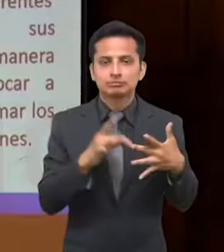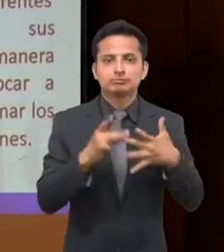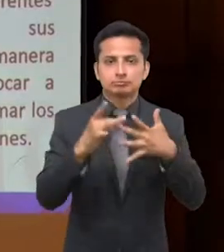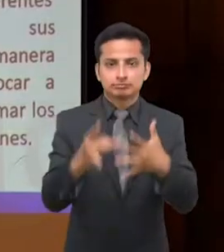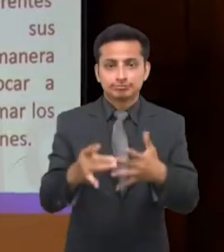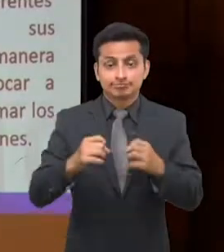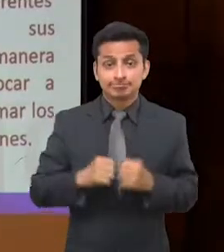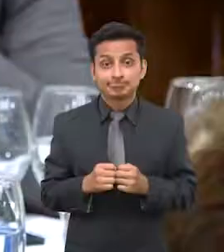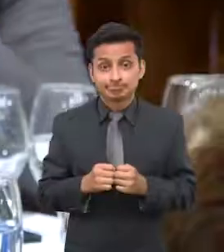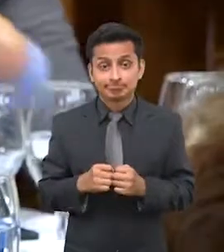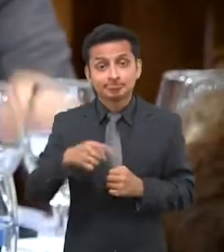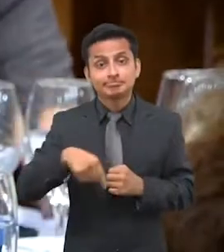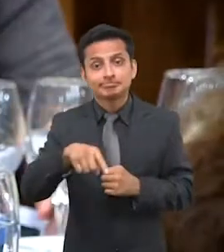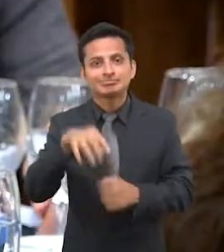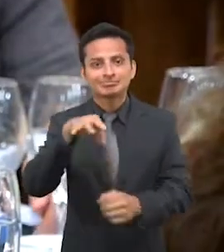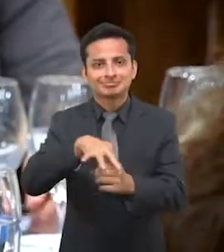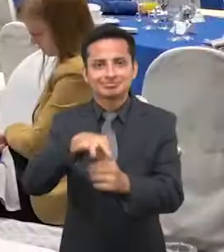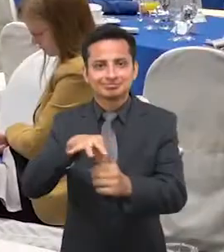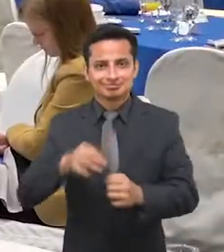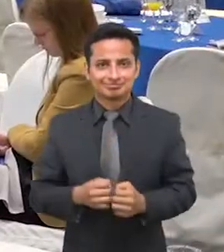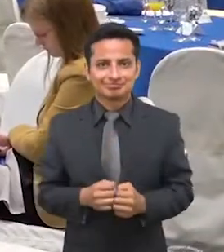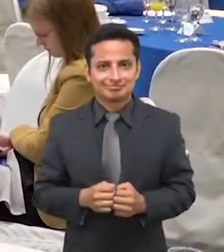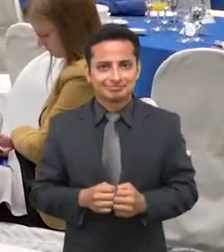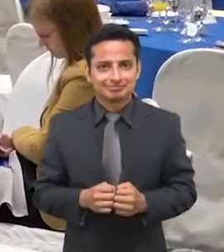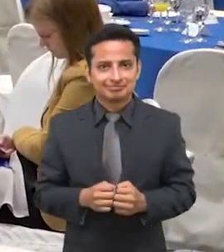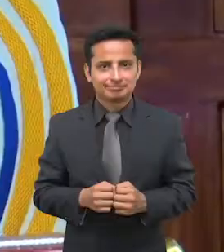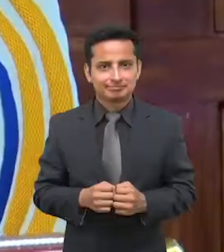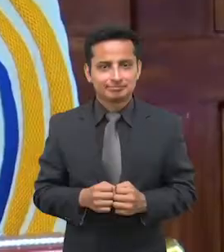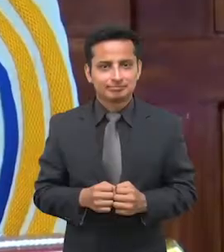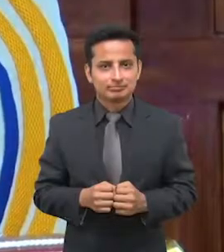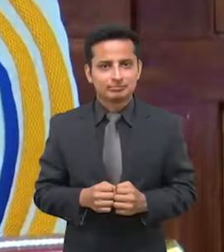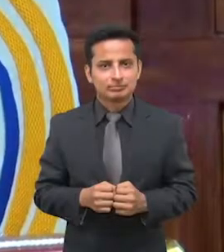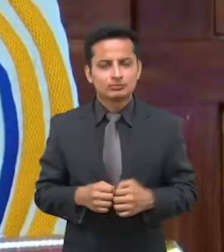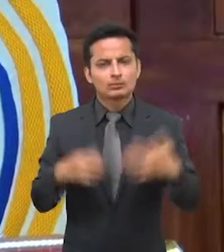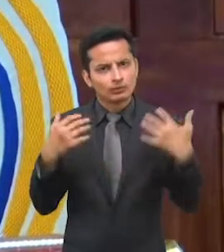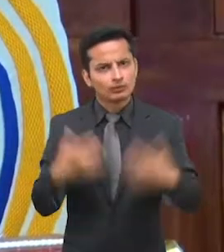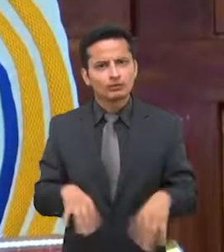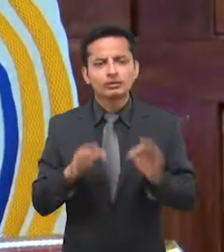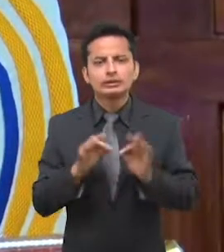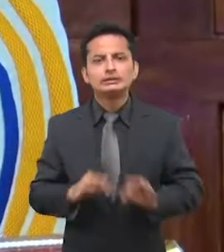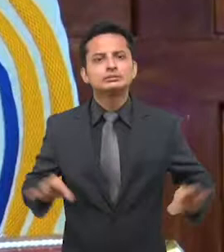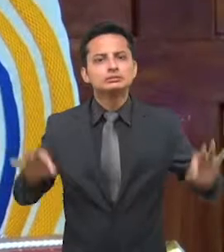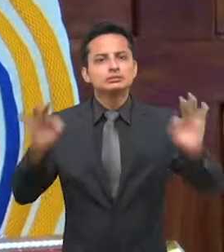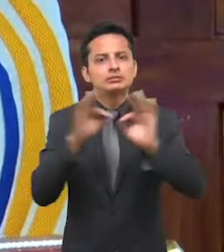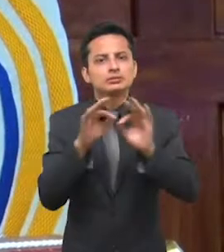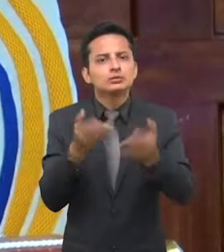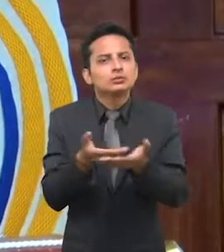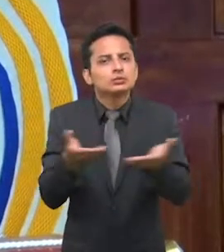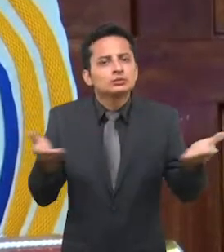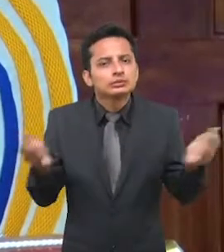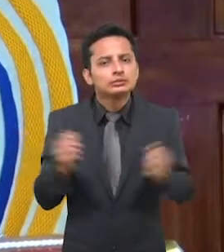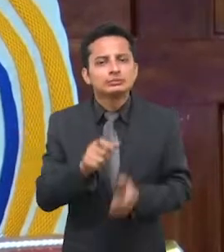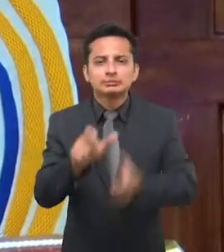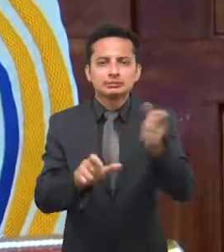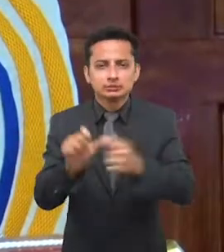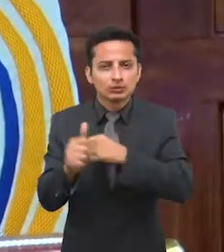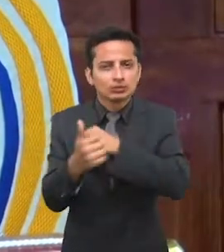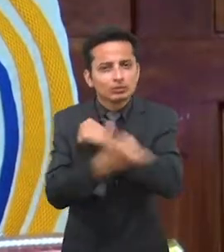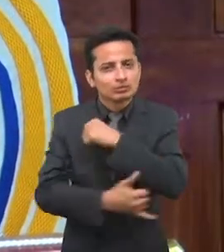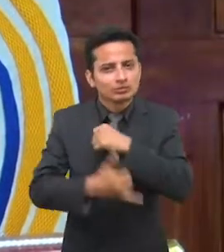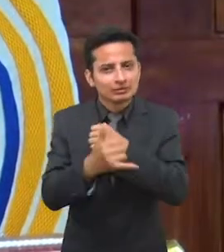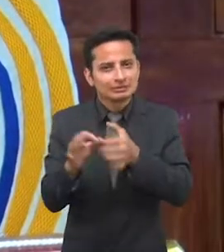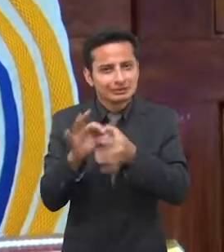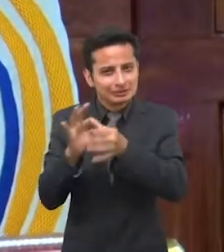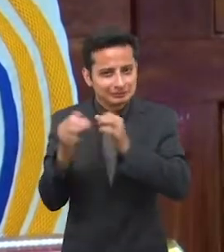independiente y conducida durante los comicios de este año. Por eso la importancia de que ustedes, señores embajadores de los